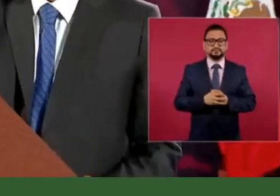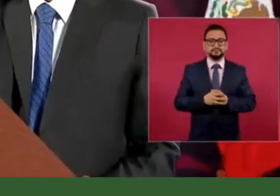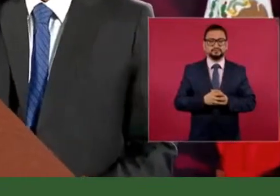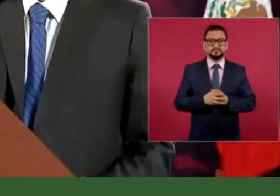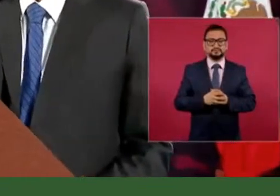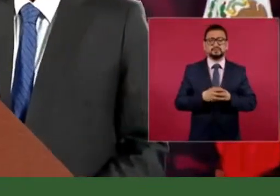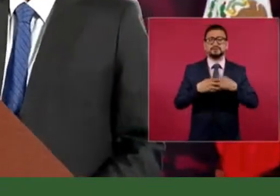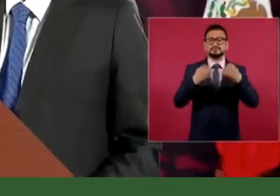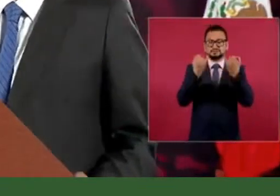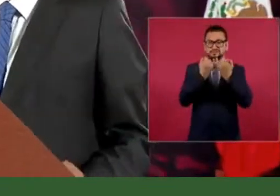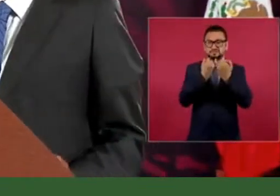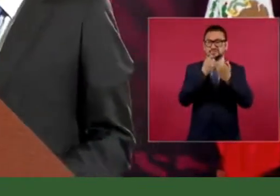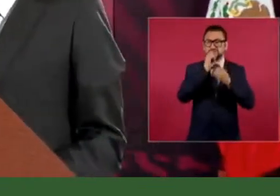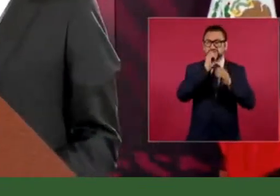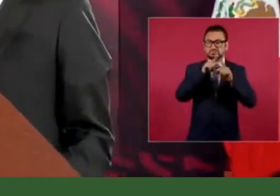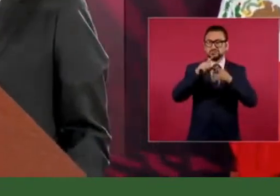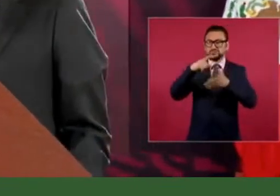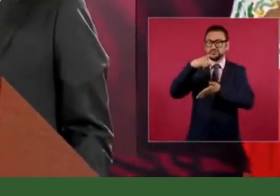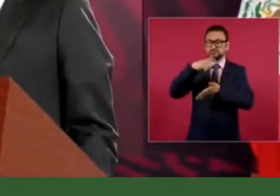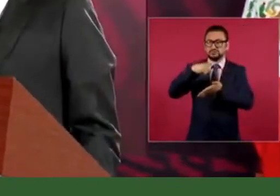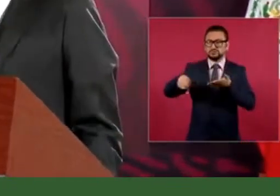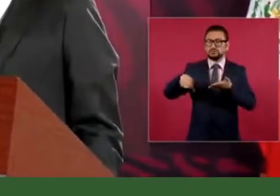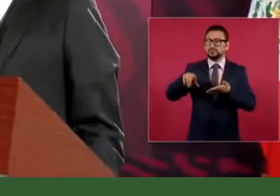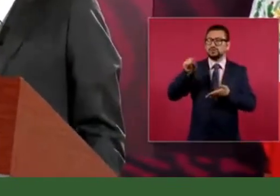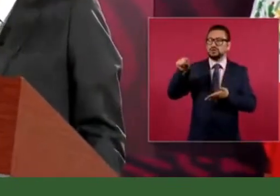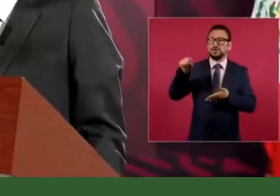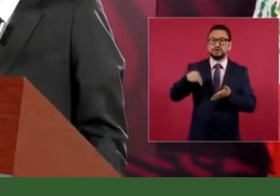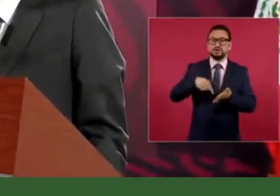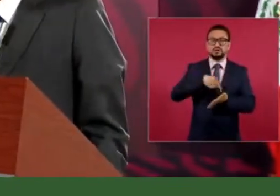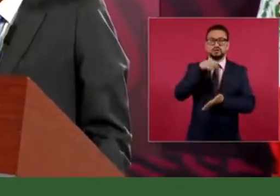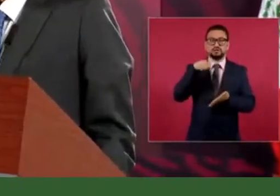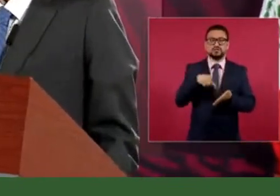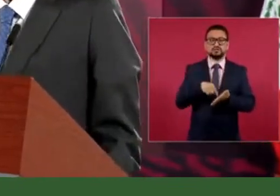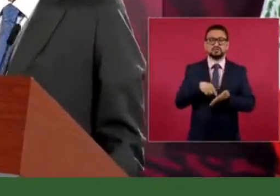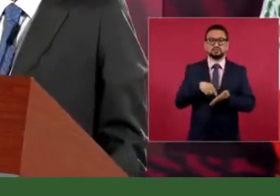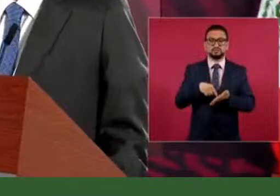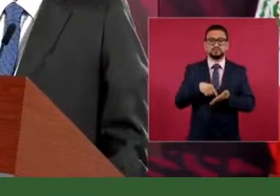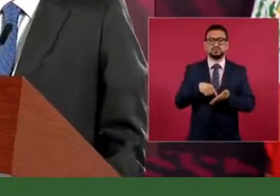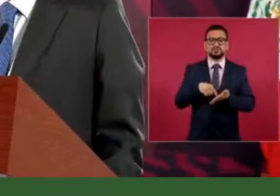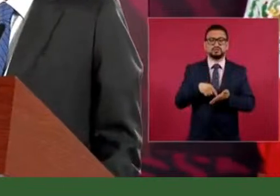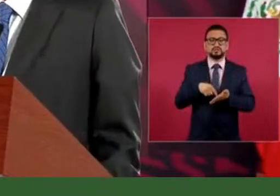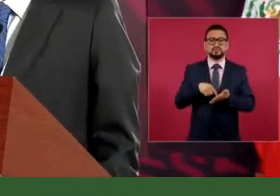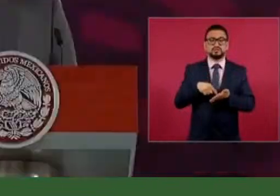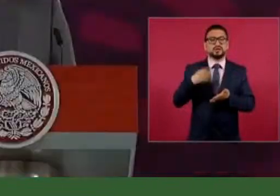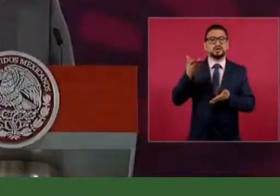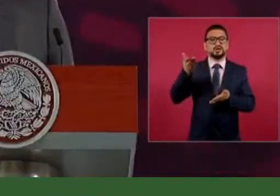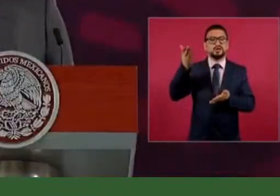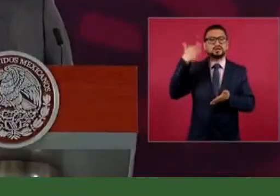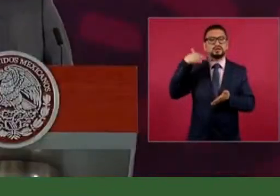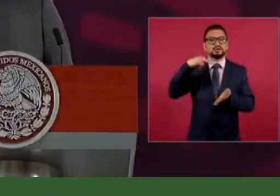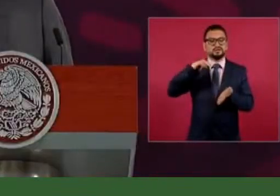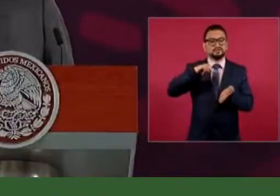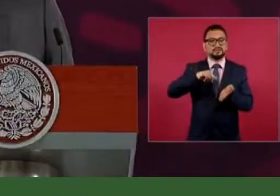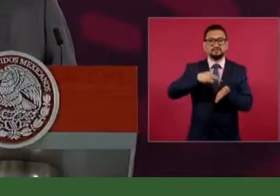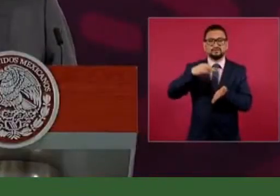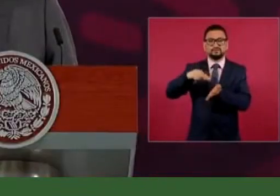adquirió el sitio, el lugar donde se firmaron las leyes de